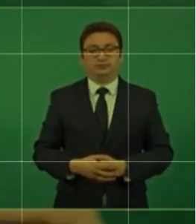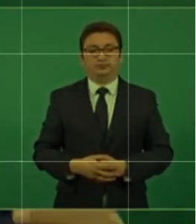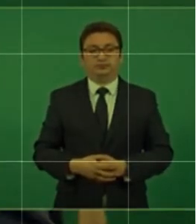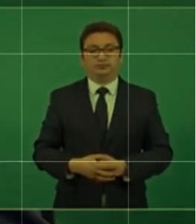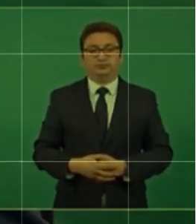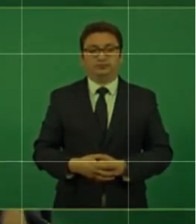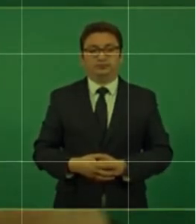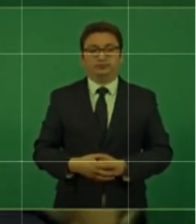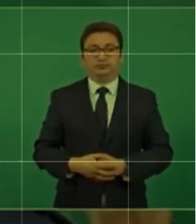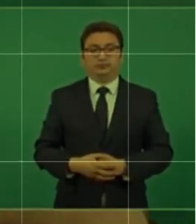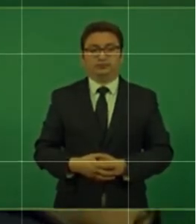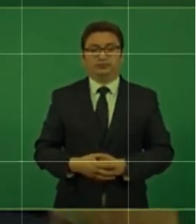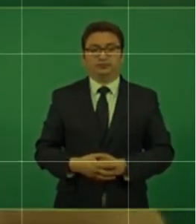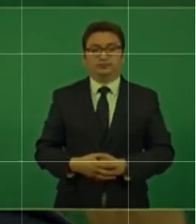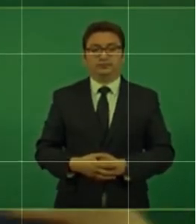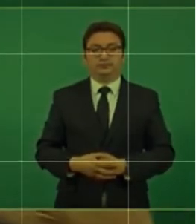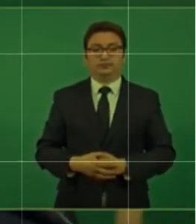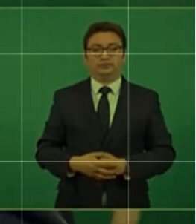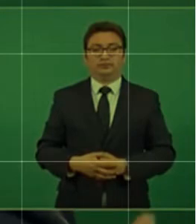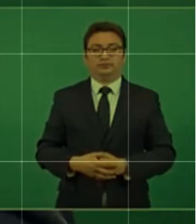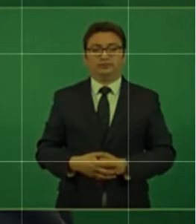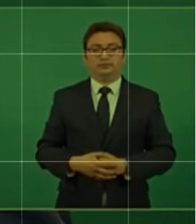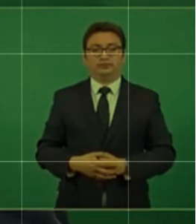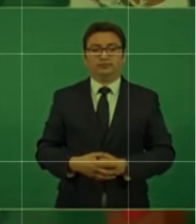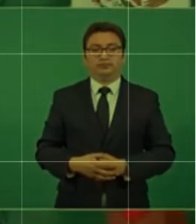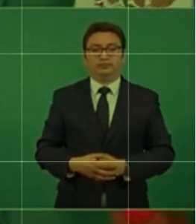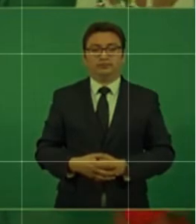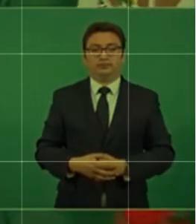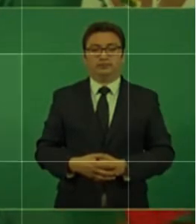Entonces, todo esto